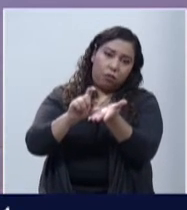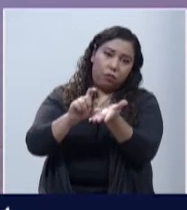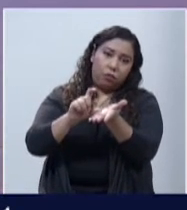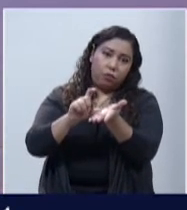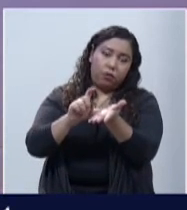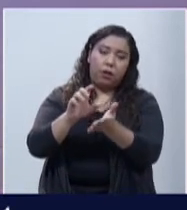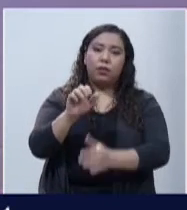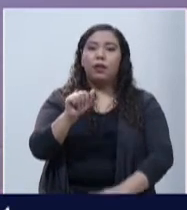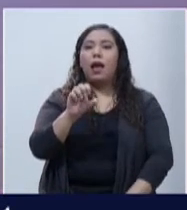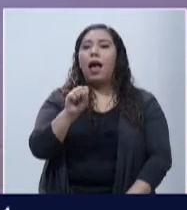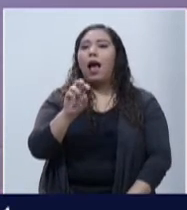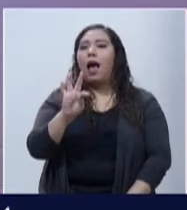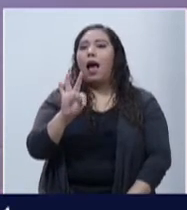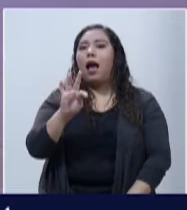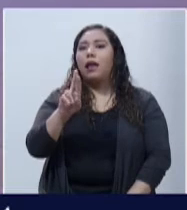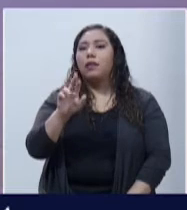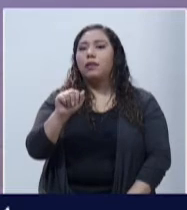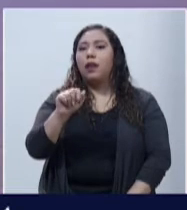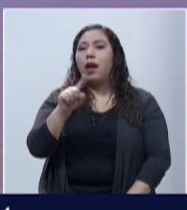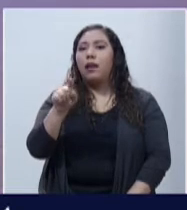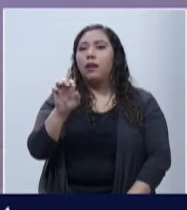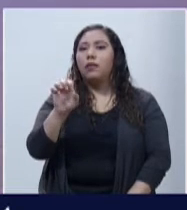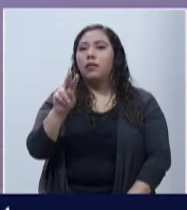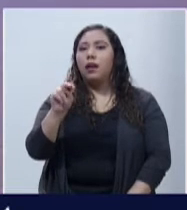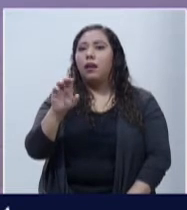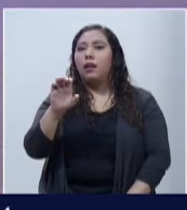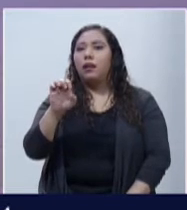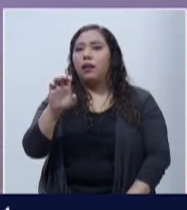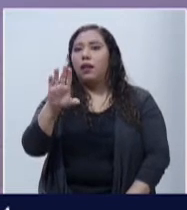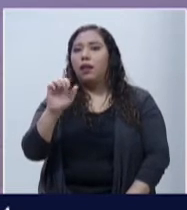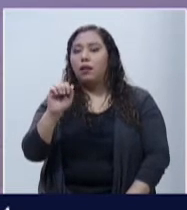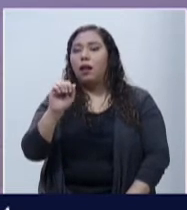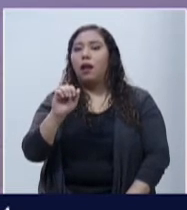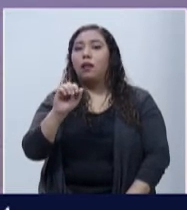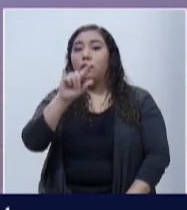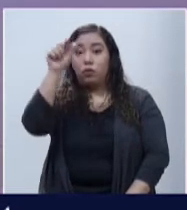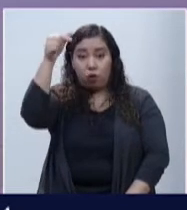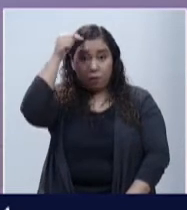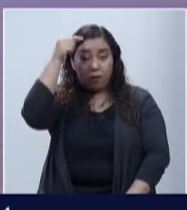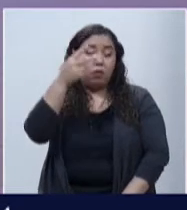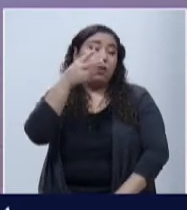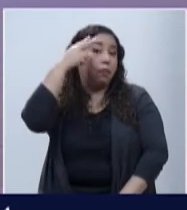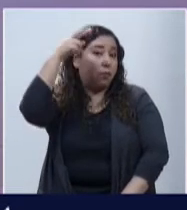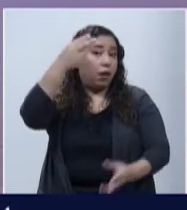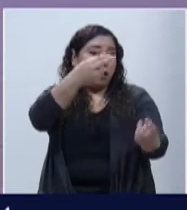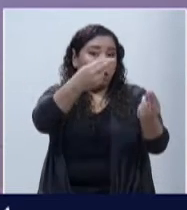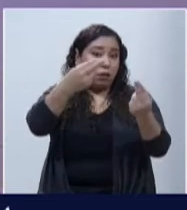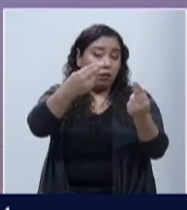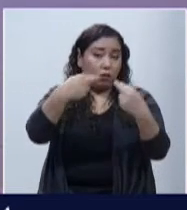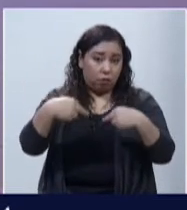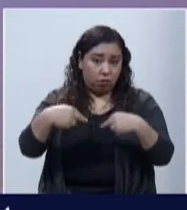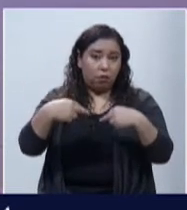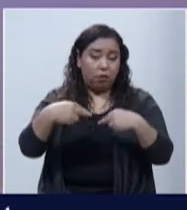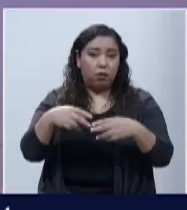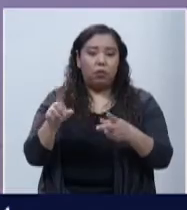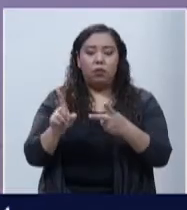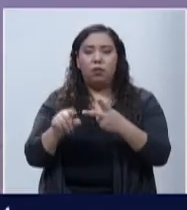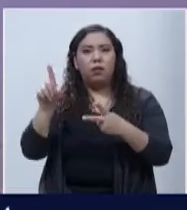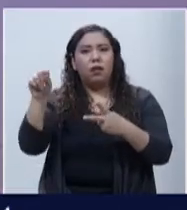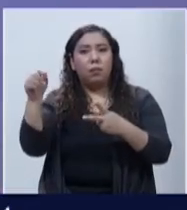astrazéneca donadas por el gobierno de mexico y 20 mil dosis más así lo anunció la ministra de